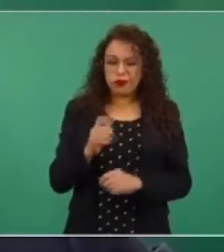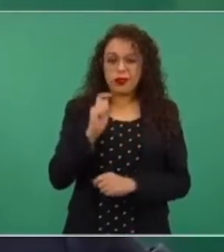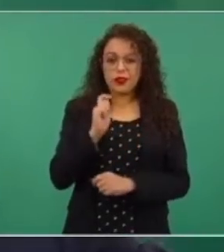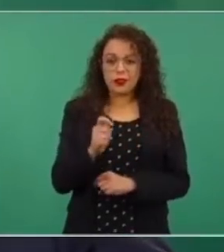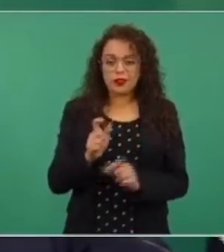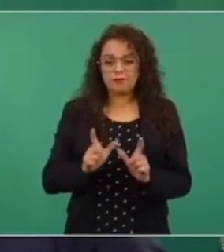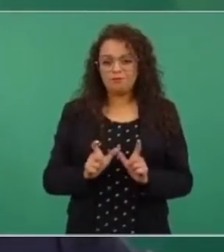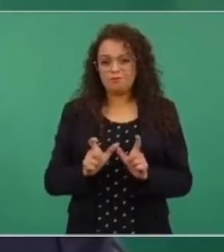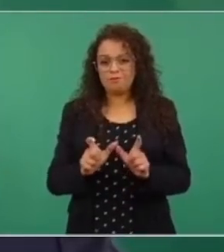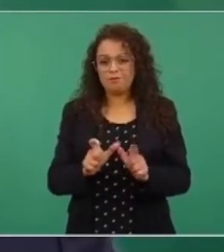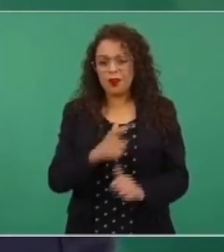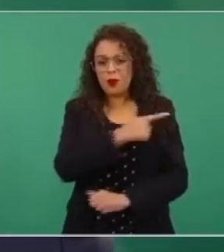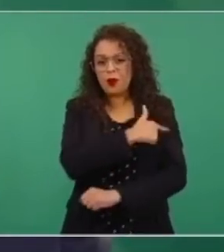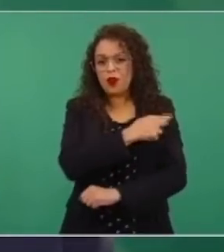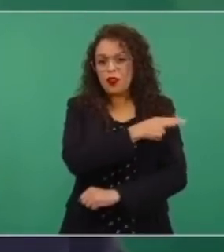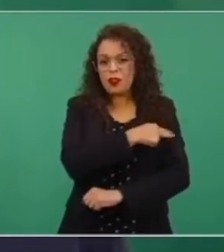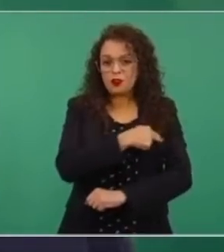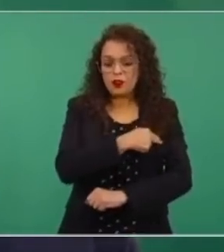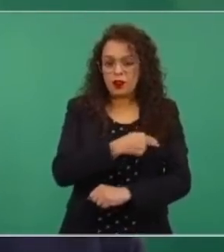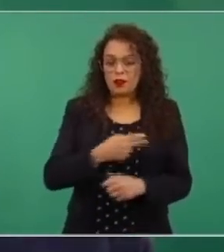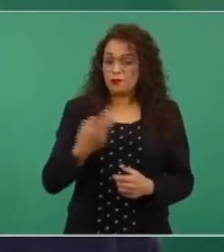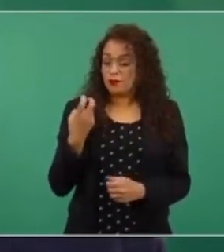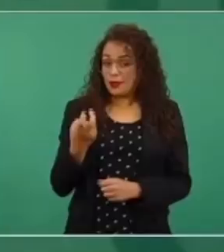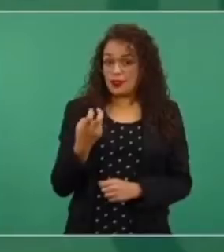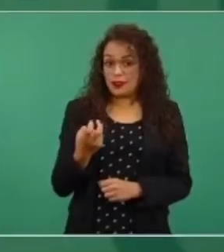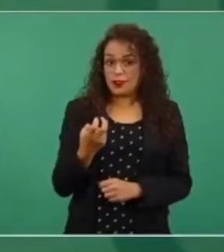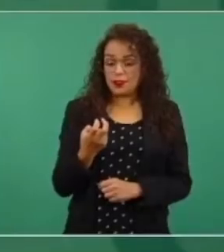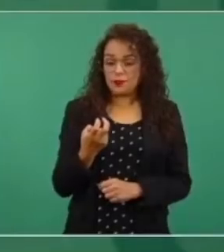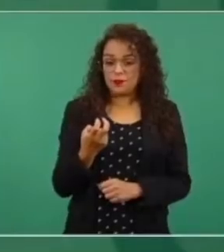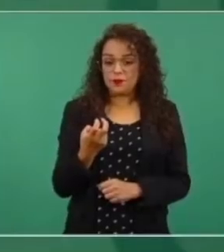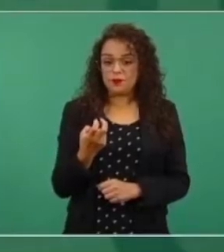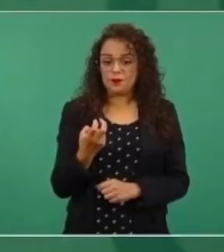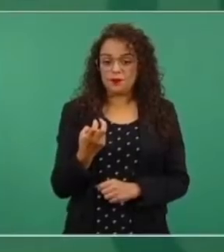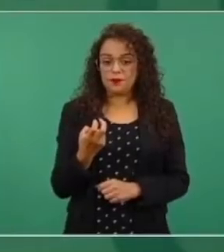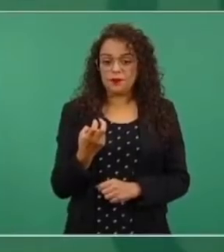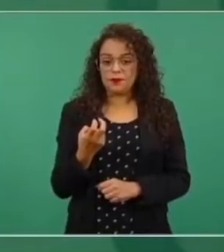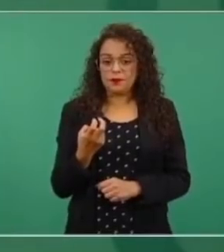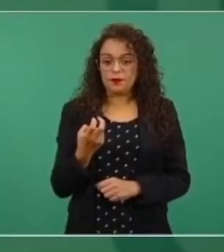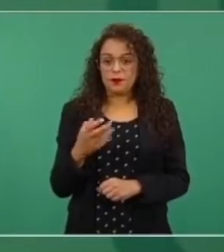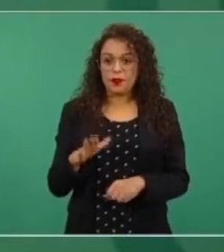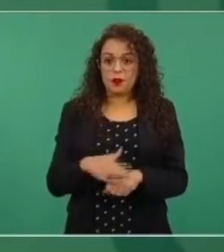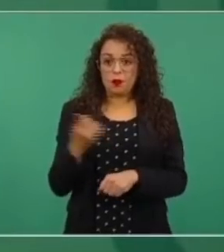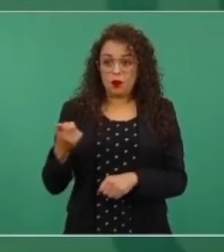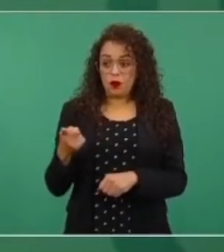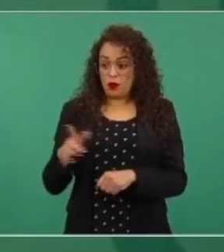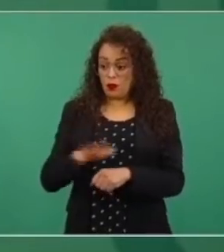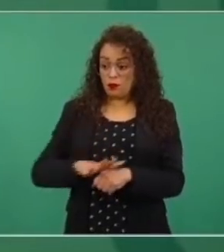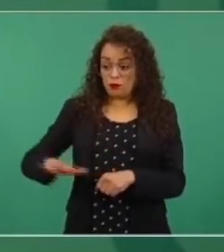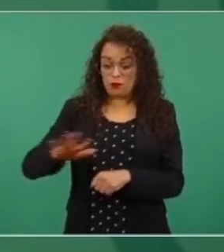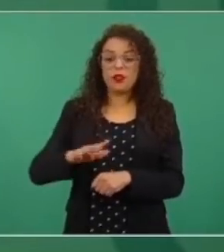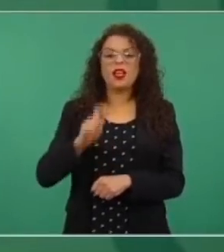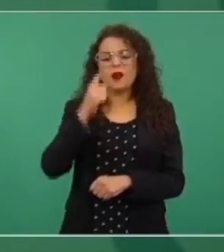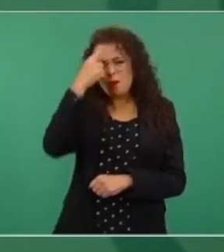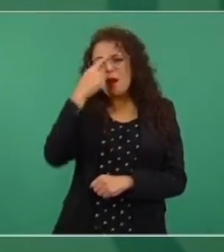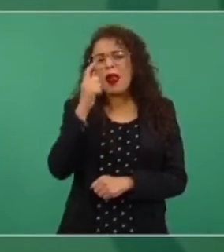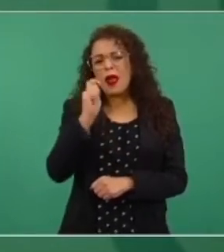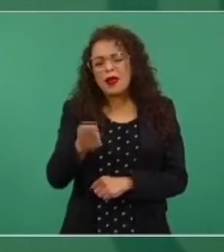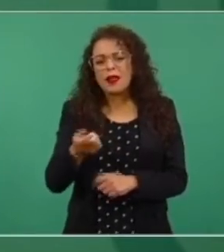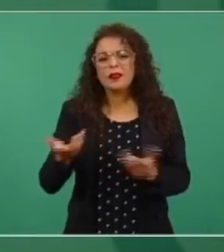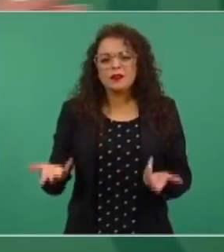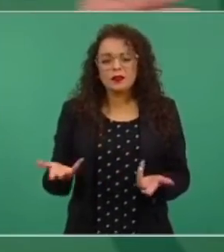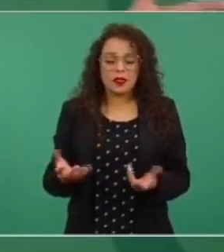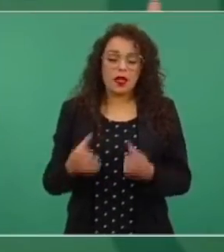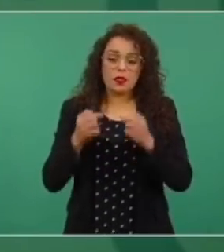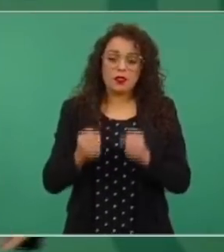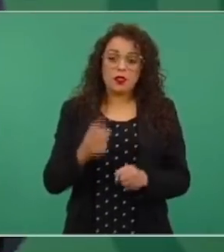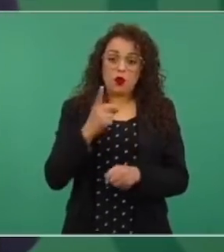porque esa es una corporación para garantizar la seguridad pública más